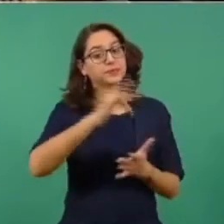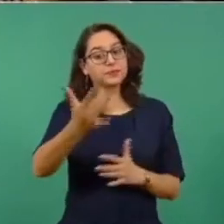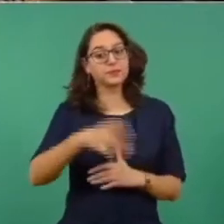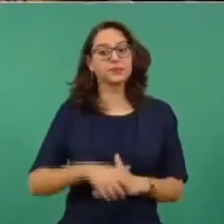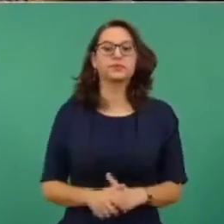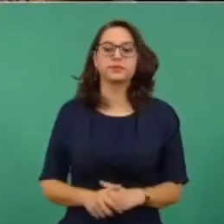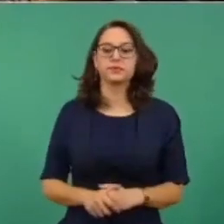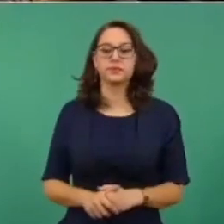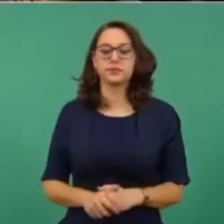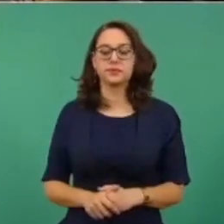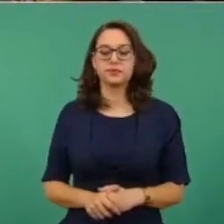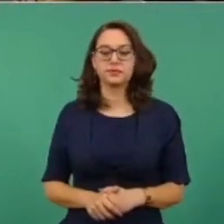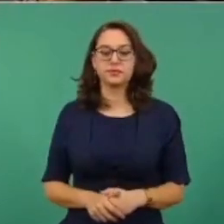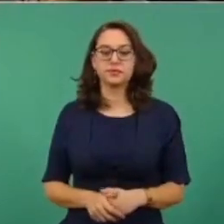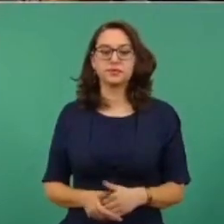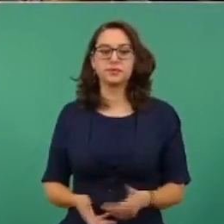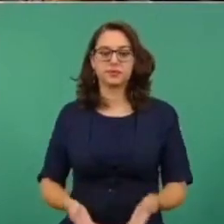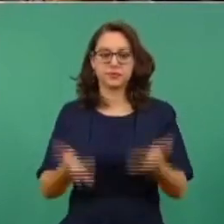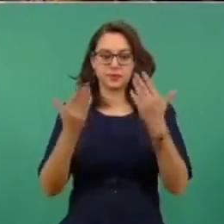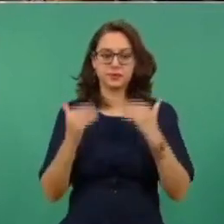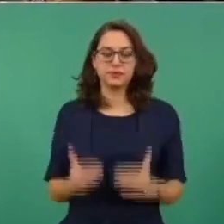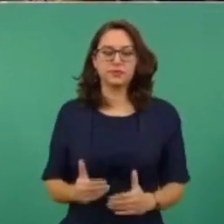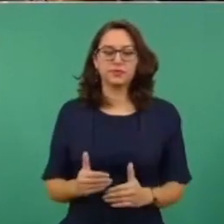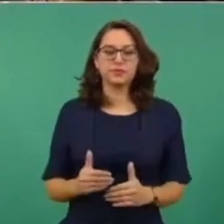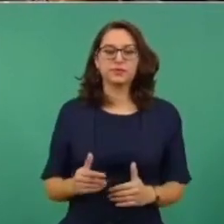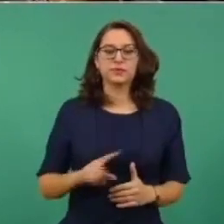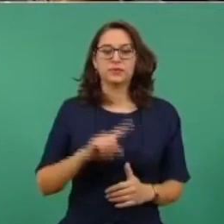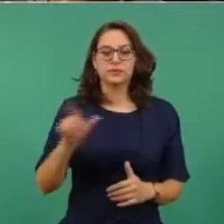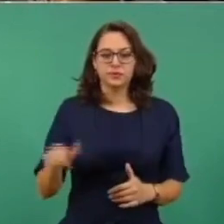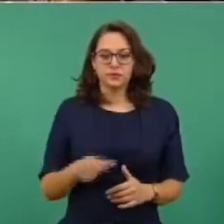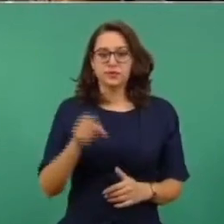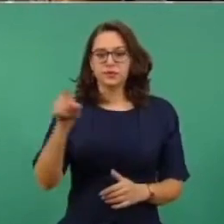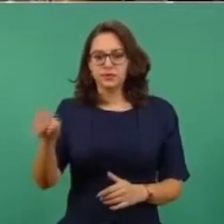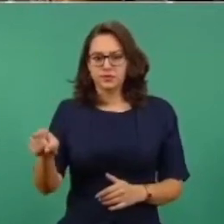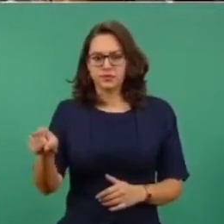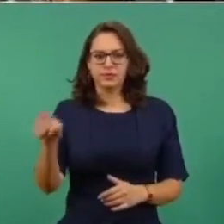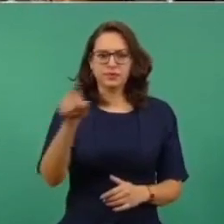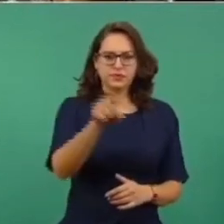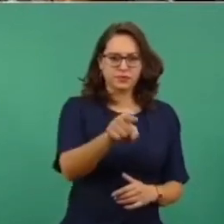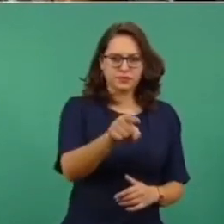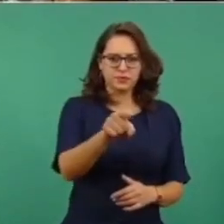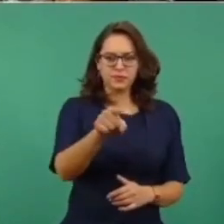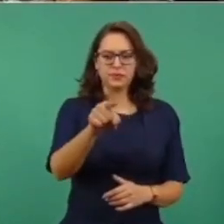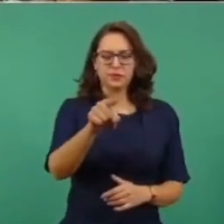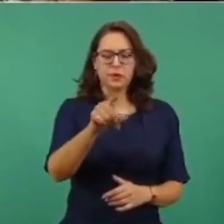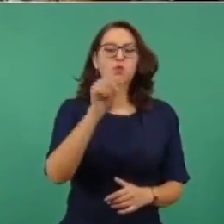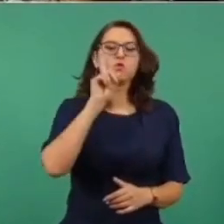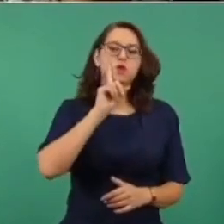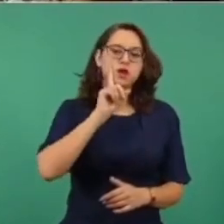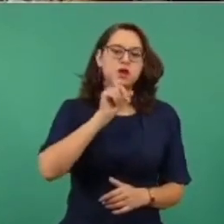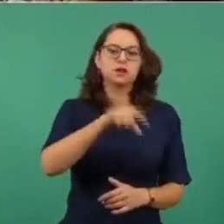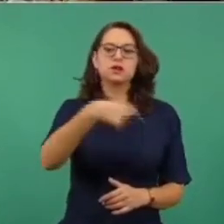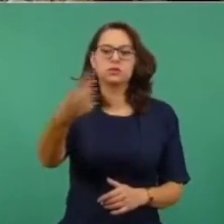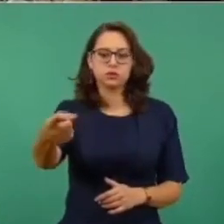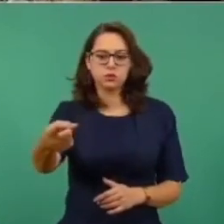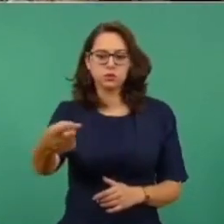Vamos. Y luego tú, luego la compañera y luego tú.